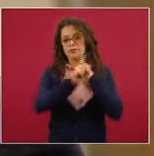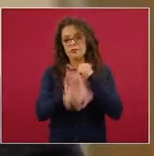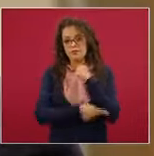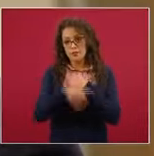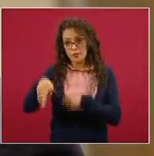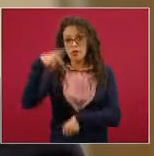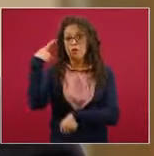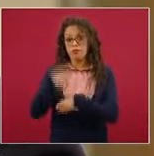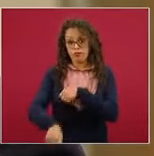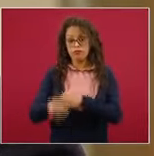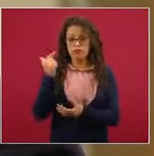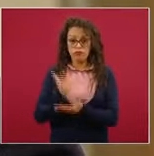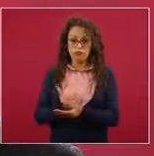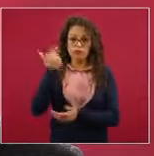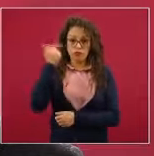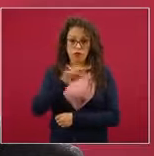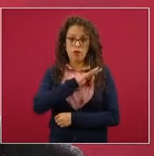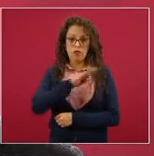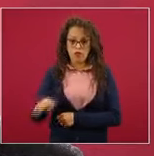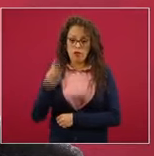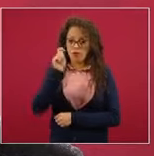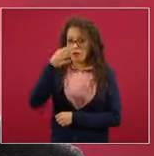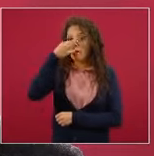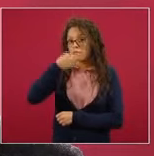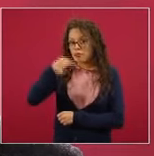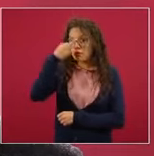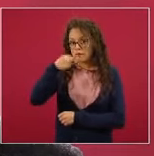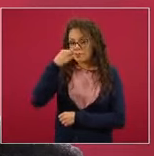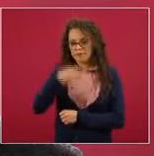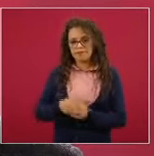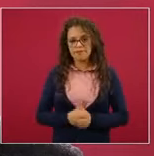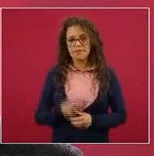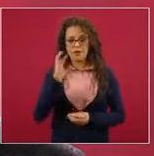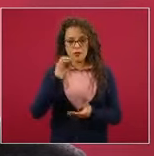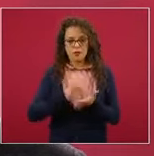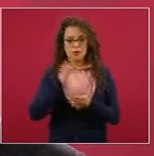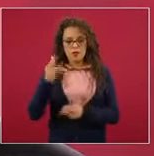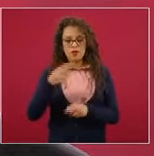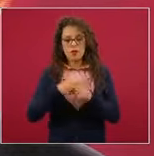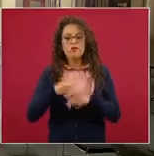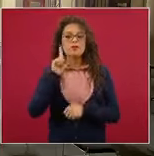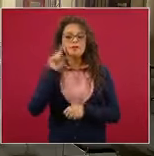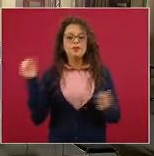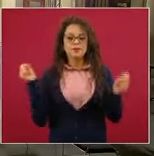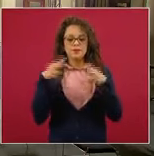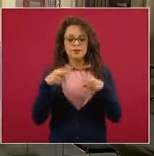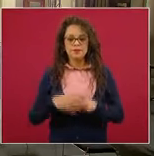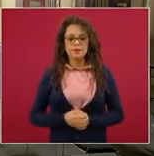mayor riesgo de complicaciones por la influenza. Muchas gracias. Hasta mañana.